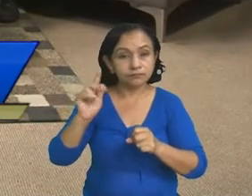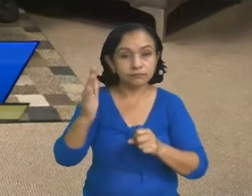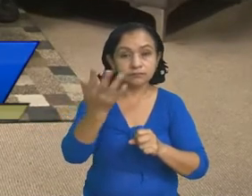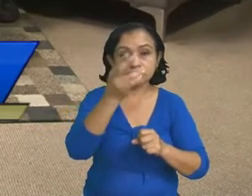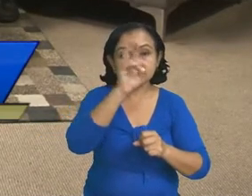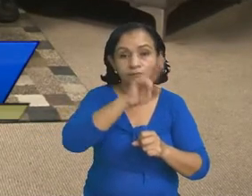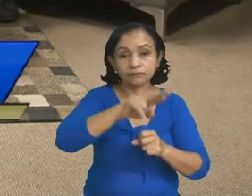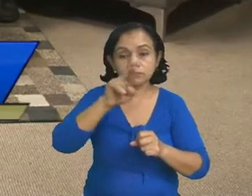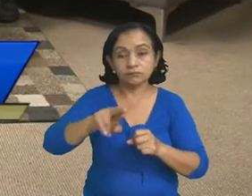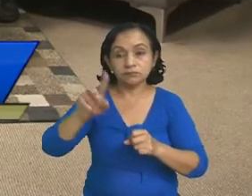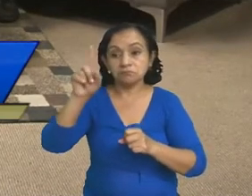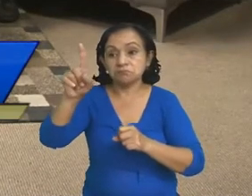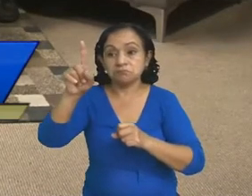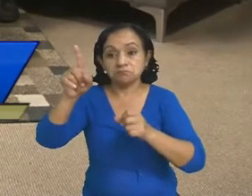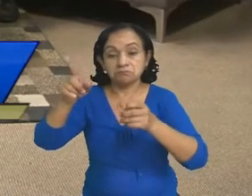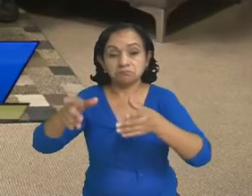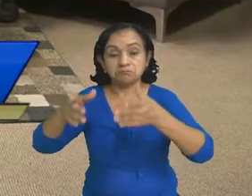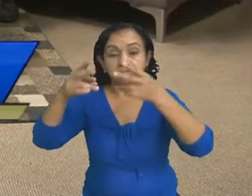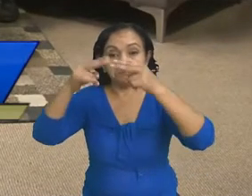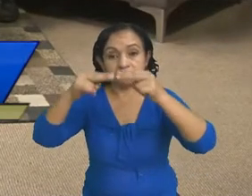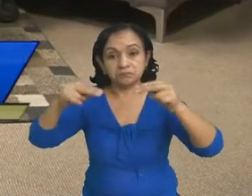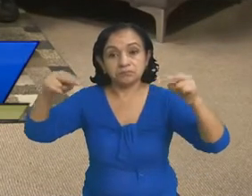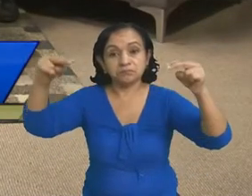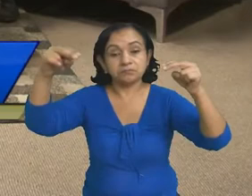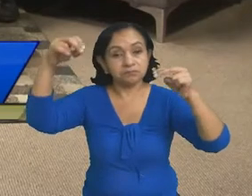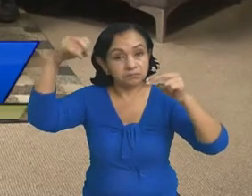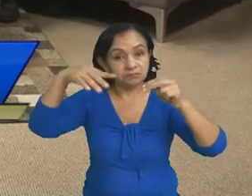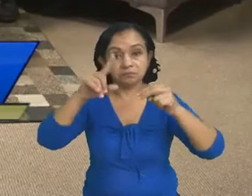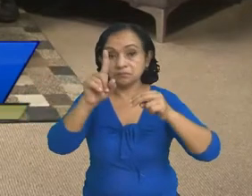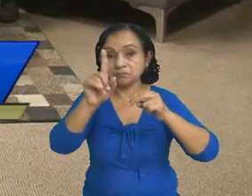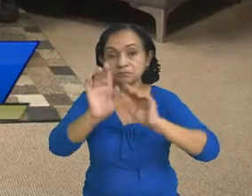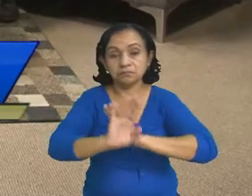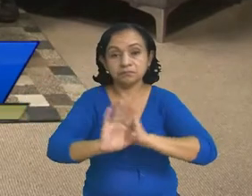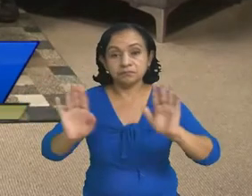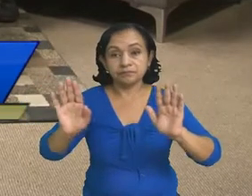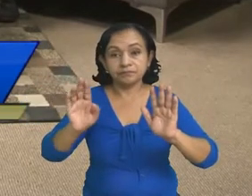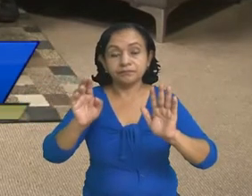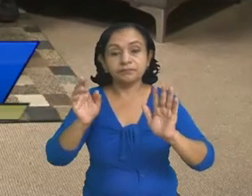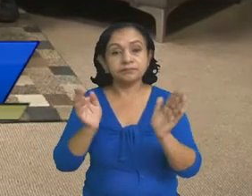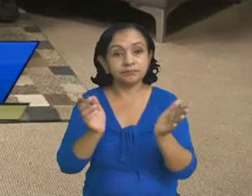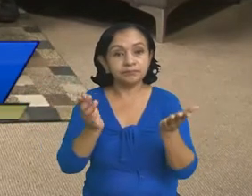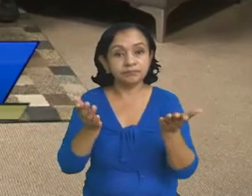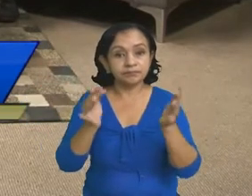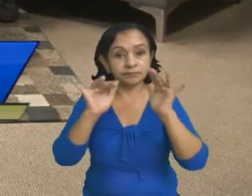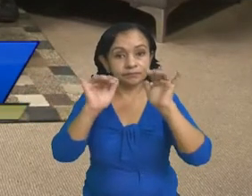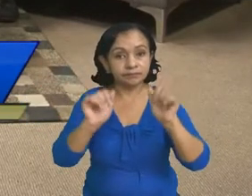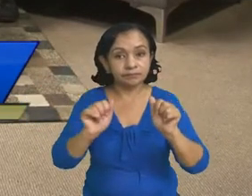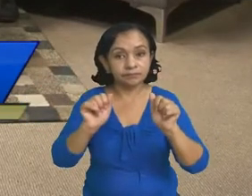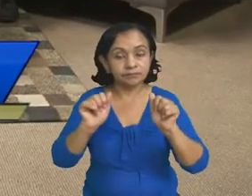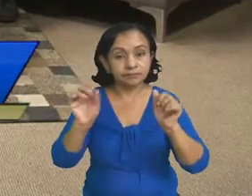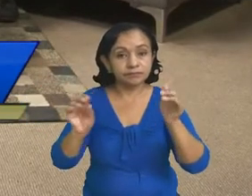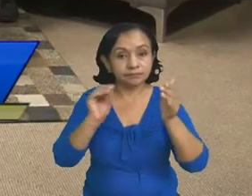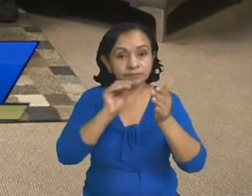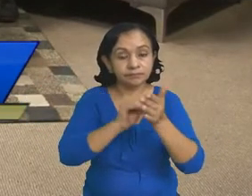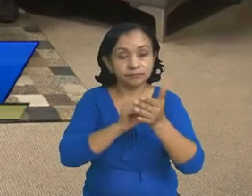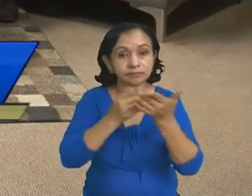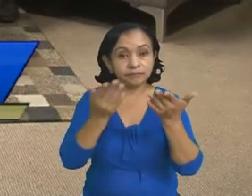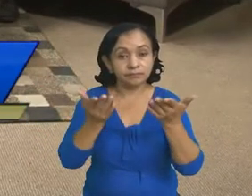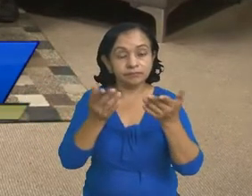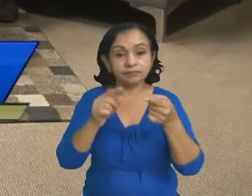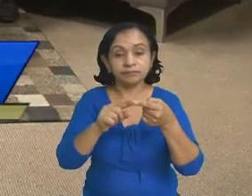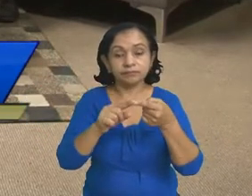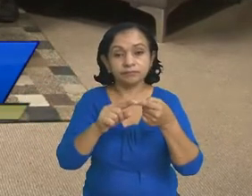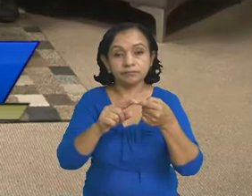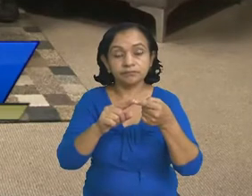en Rivas, solo había una subestación. Okay. Y entonces ya se construyó la subestación La